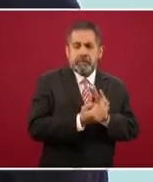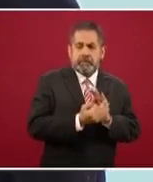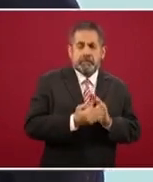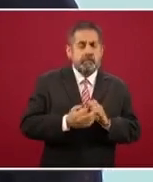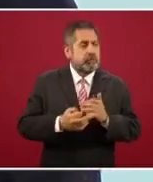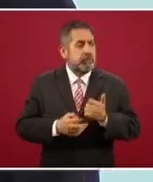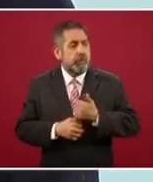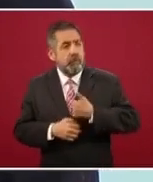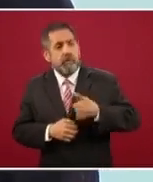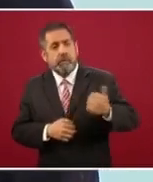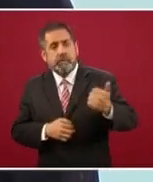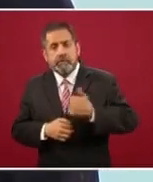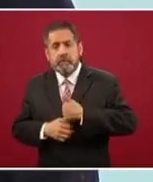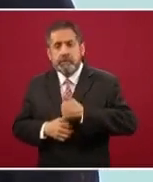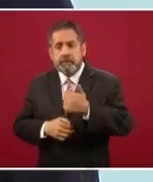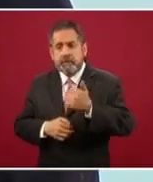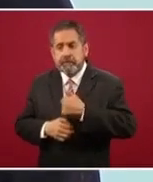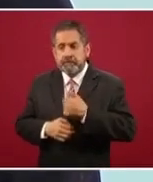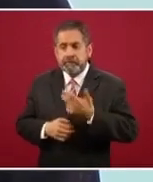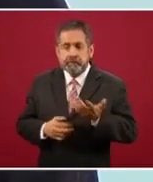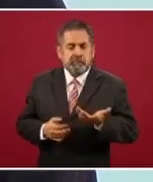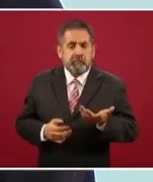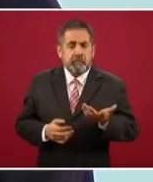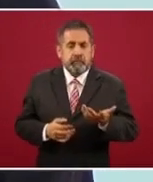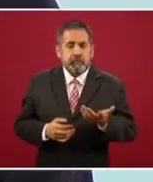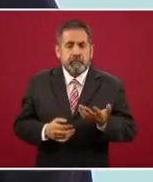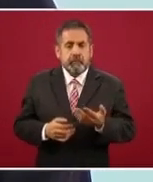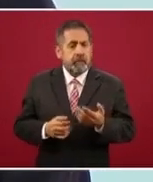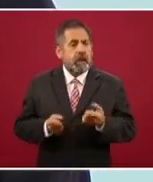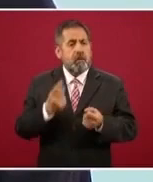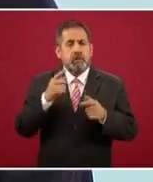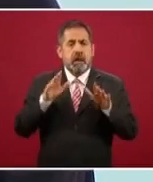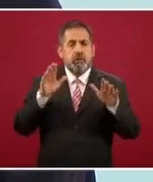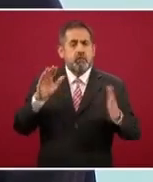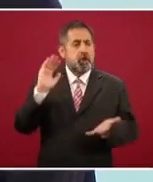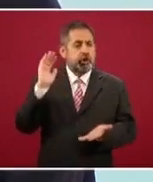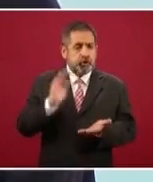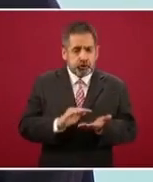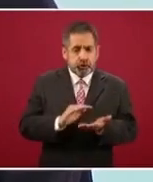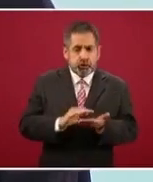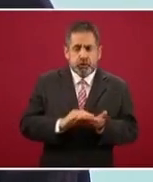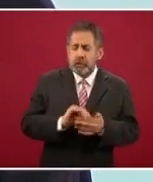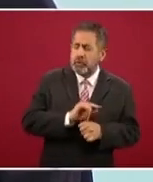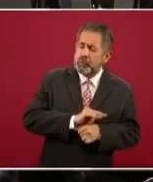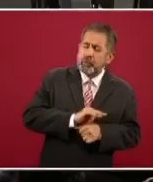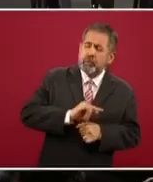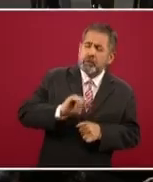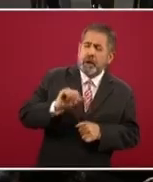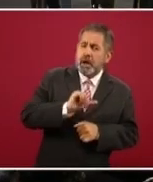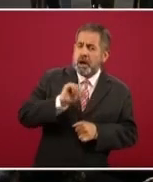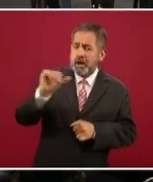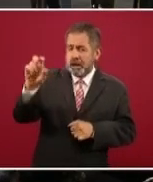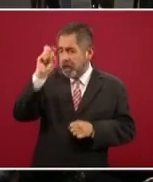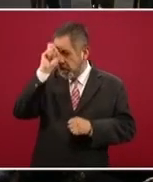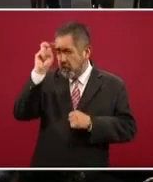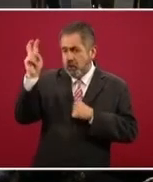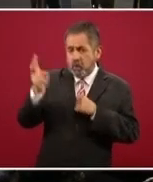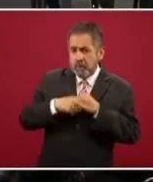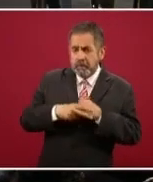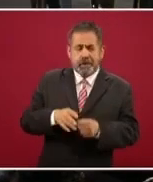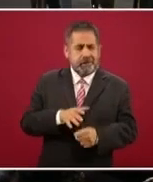pueden ir incluso a Europa sin recarga de combustible,